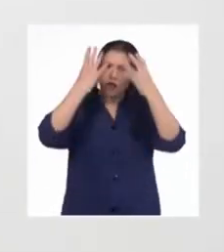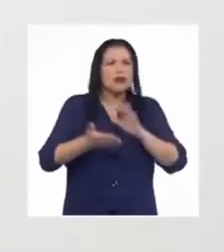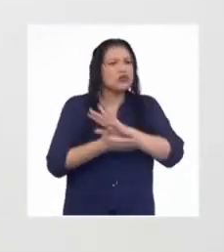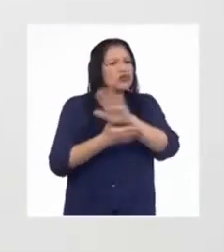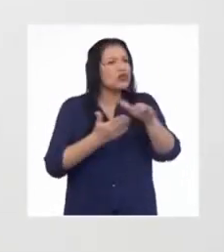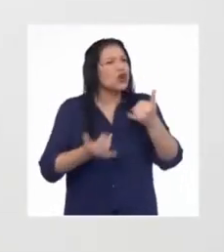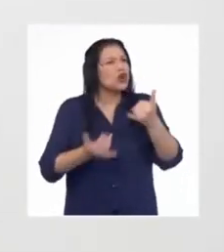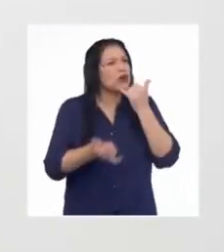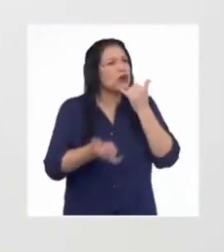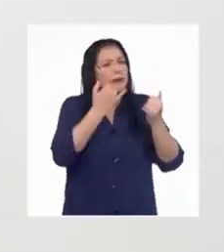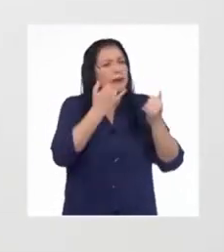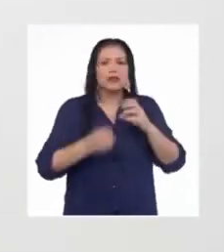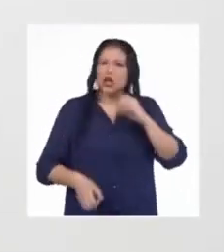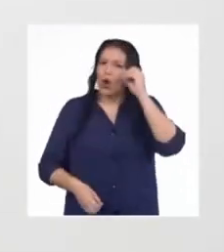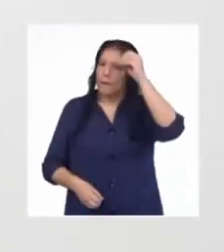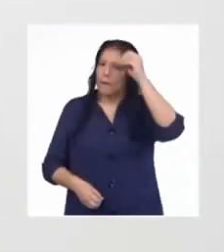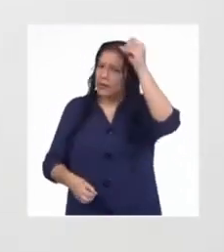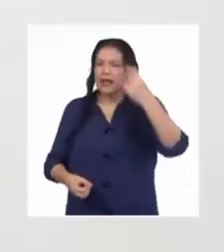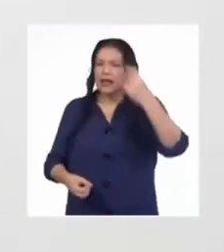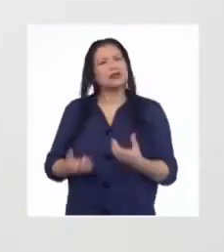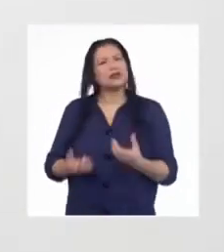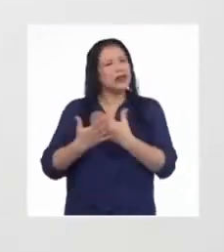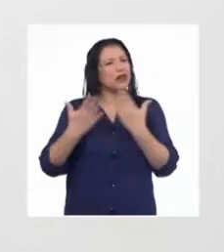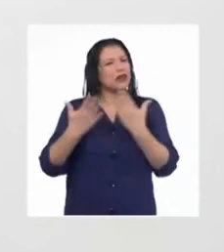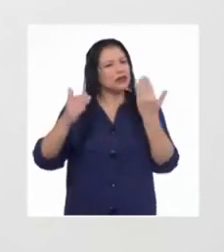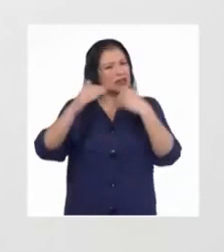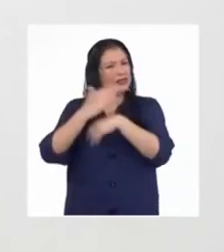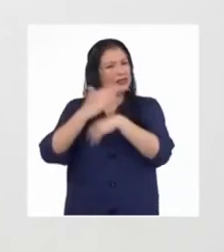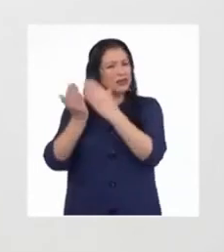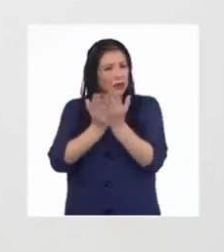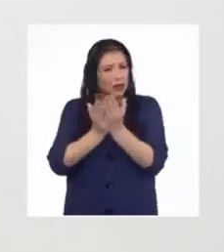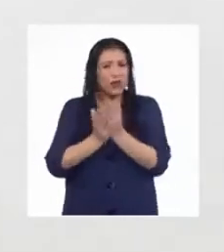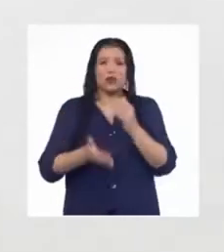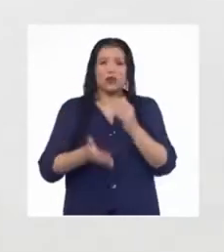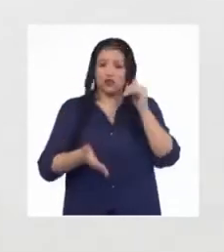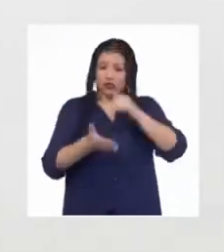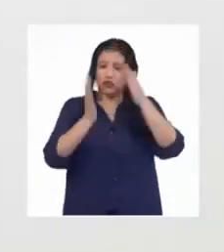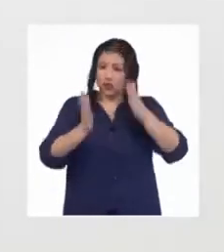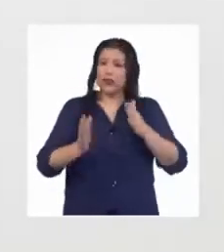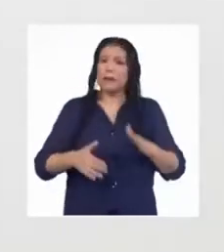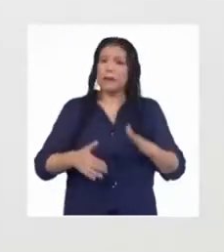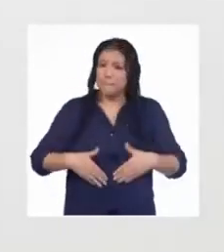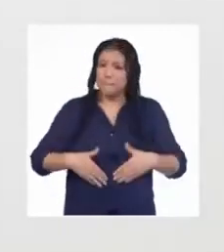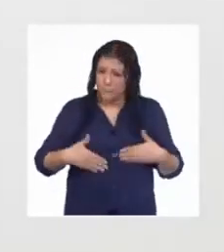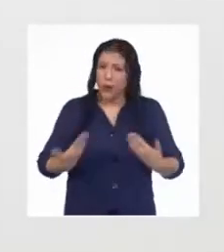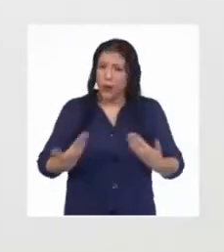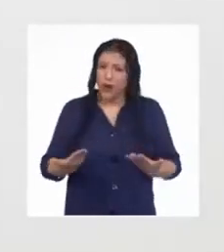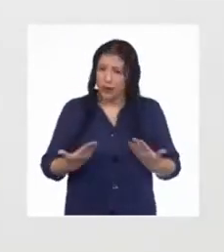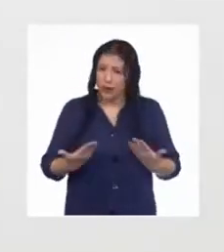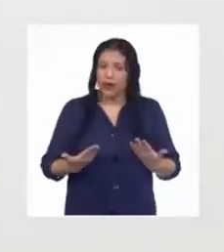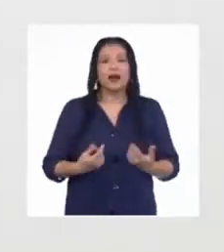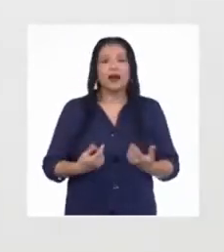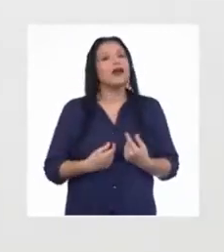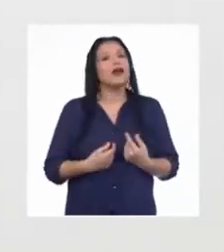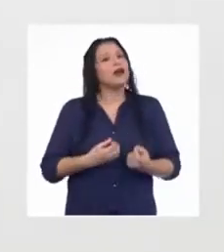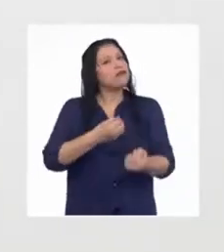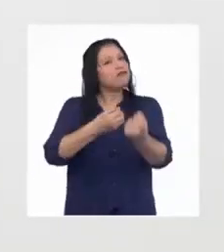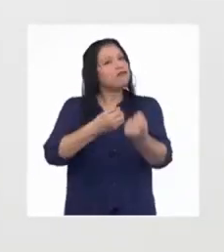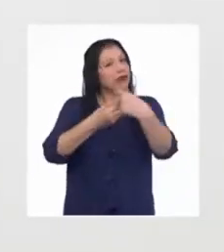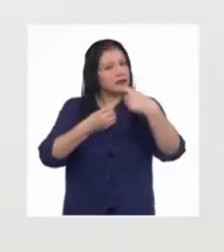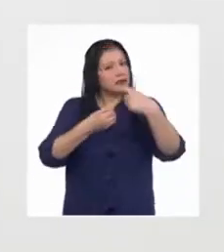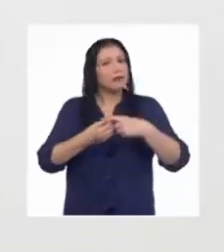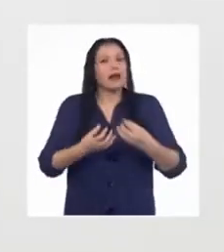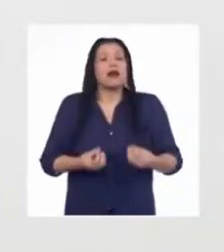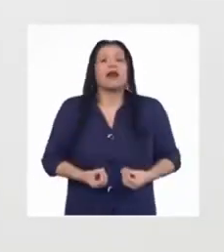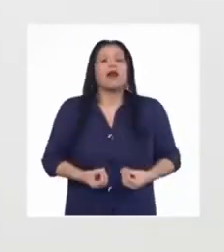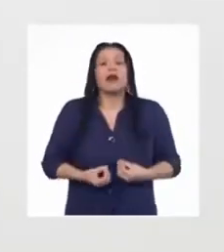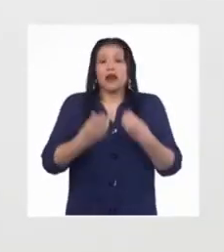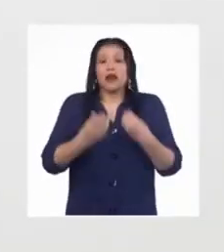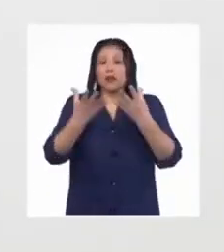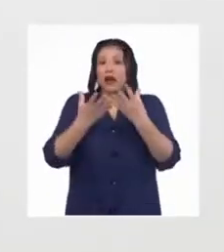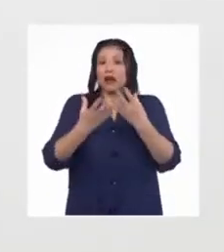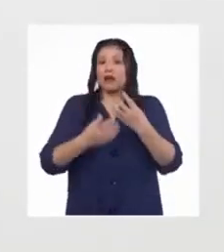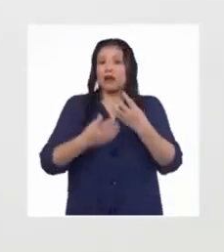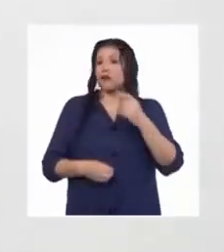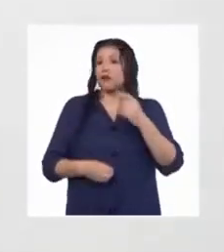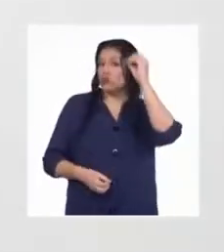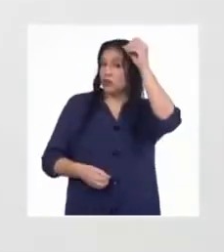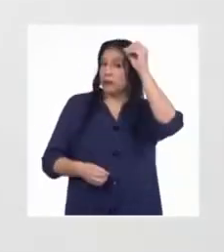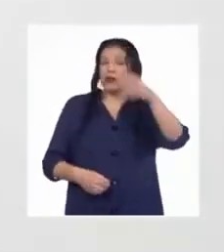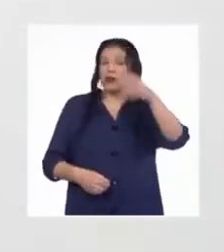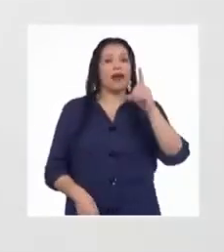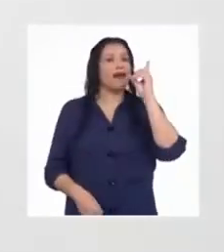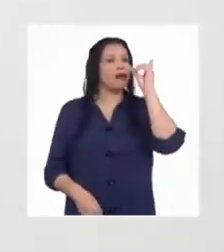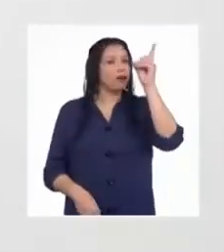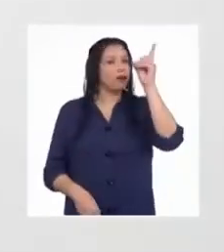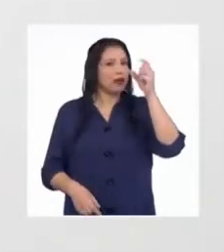sobre lo que sucede. Son formas a través de las cuales los estudiantes pueden participar y aportar a la democracia en nuestro país.